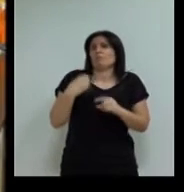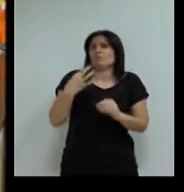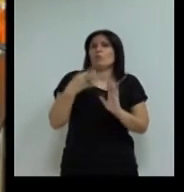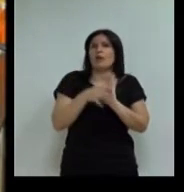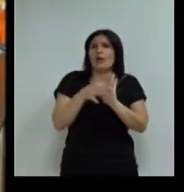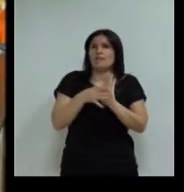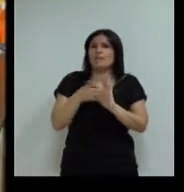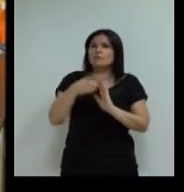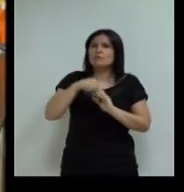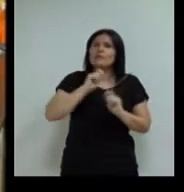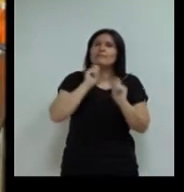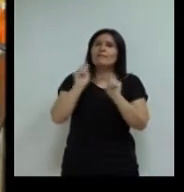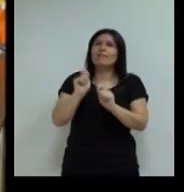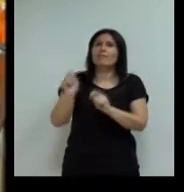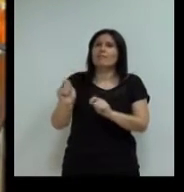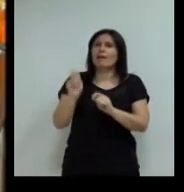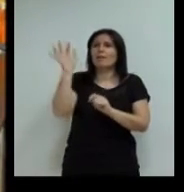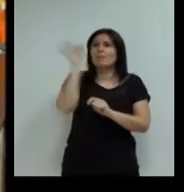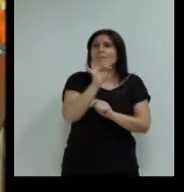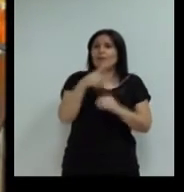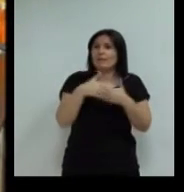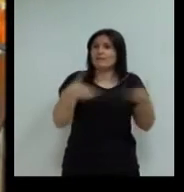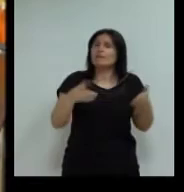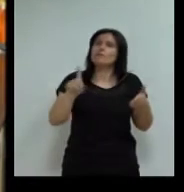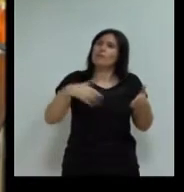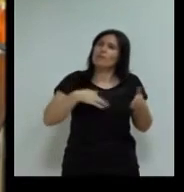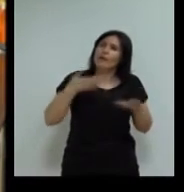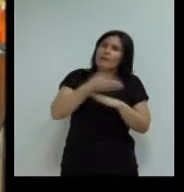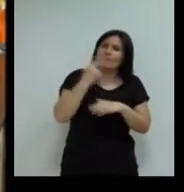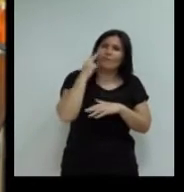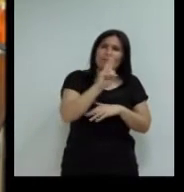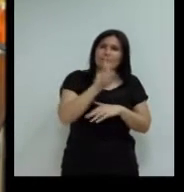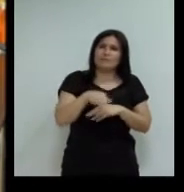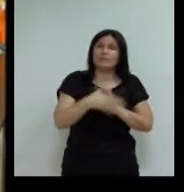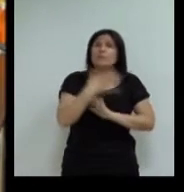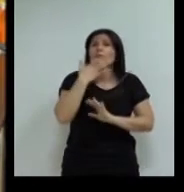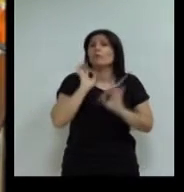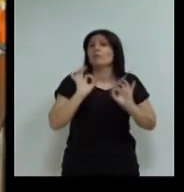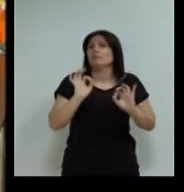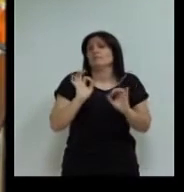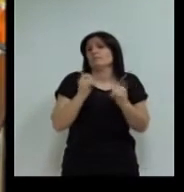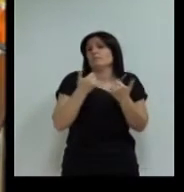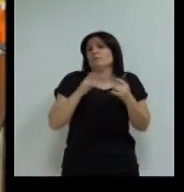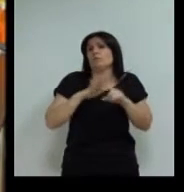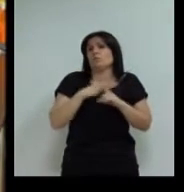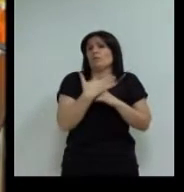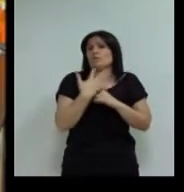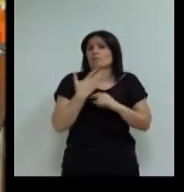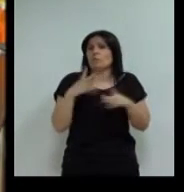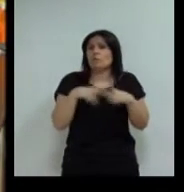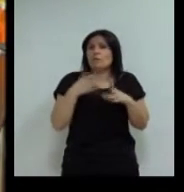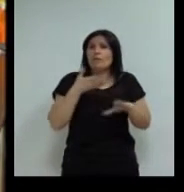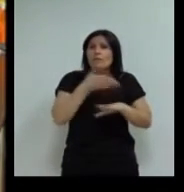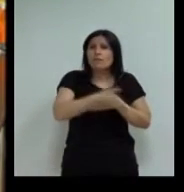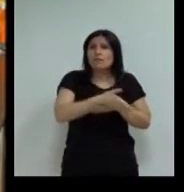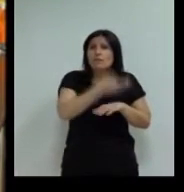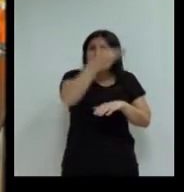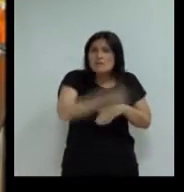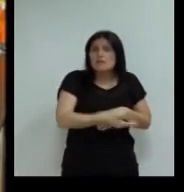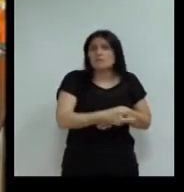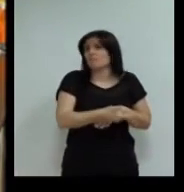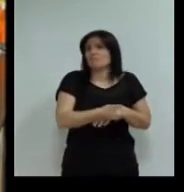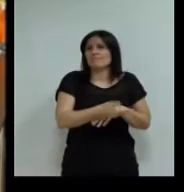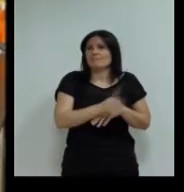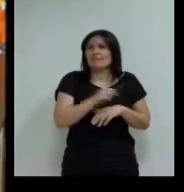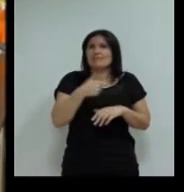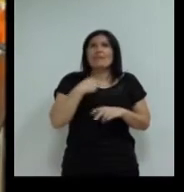intentar acercarle a las películas de estreno en la medida de lo posible, porque el acto social de ir al cine creemos que es relevante. Más allá del